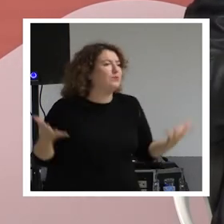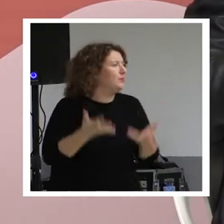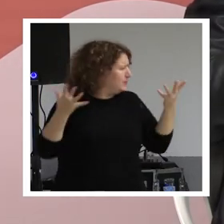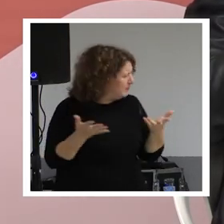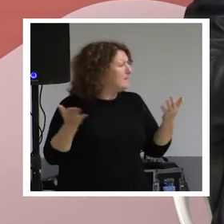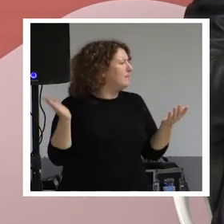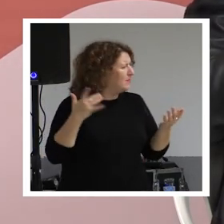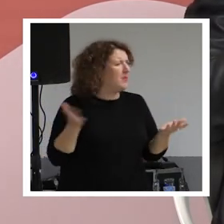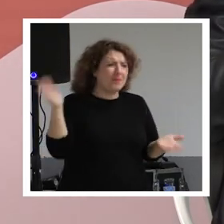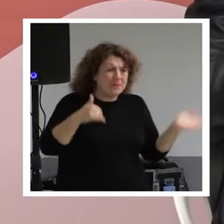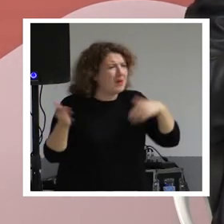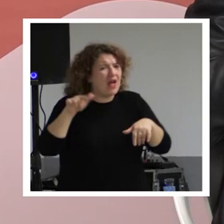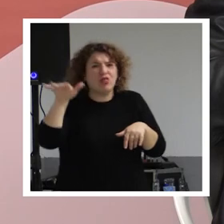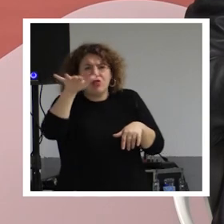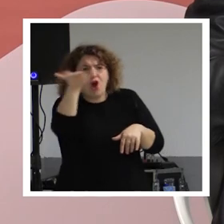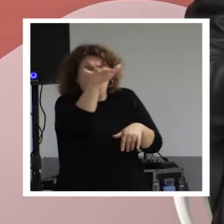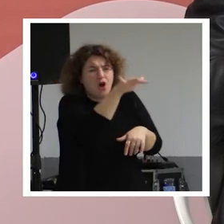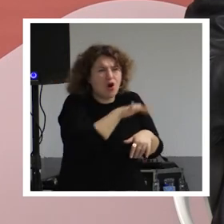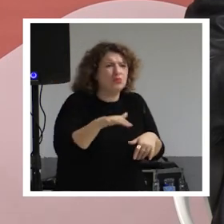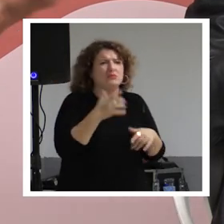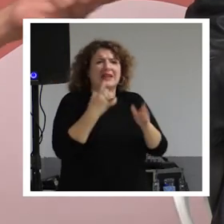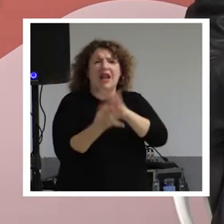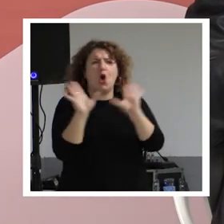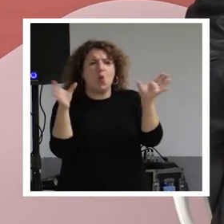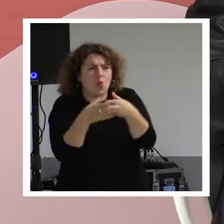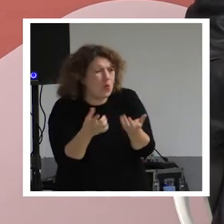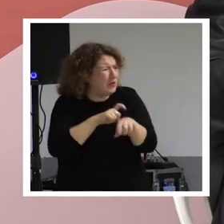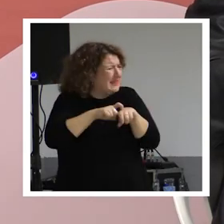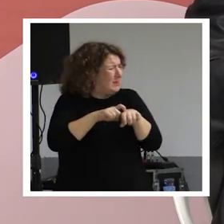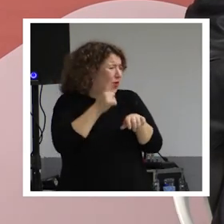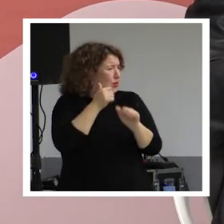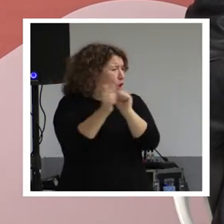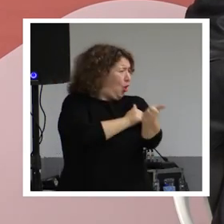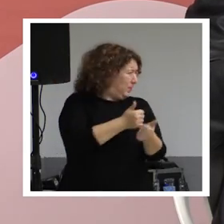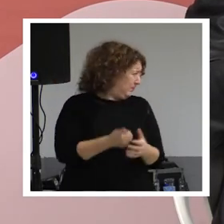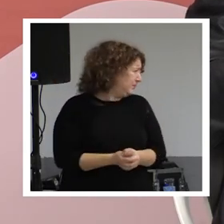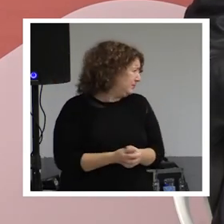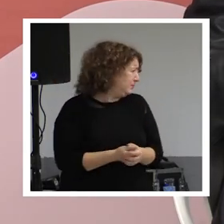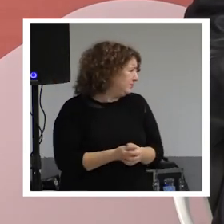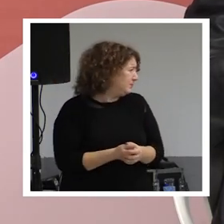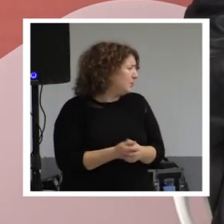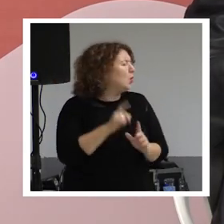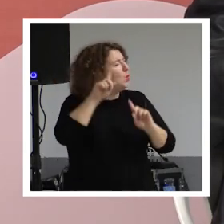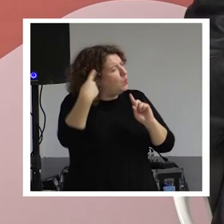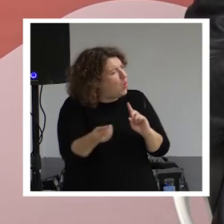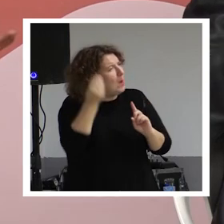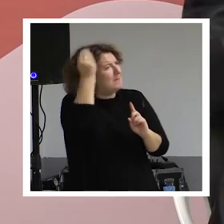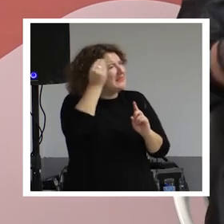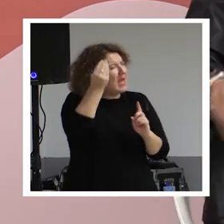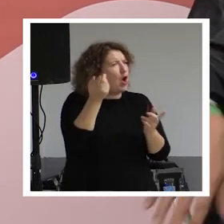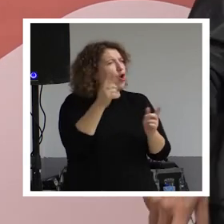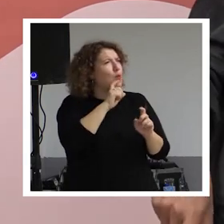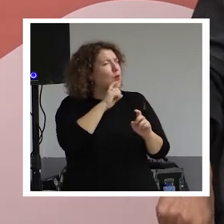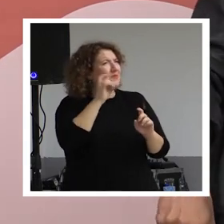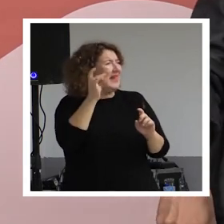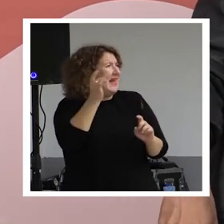apostar por la construcción institucional a nivel territorial es decir las elecciones municipales digamos que son algo así como el incentivo para